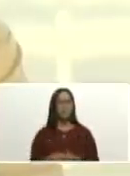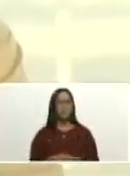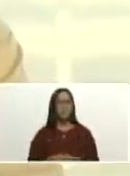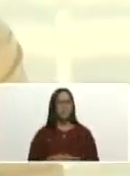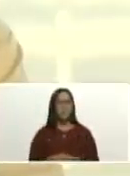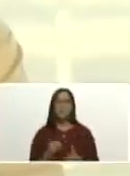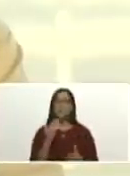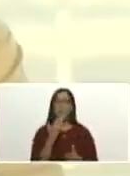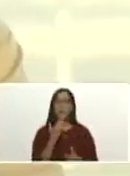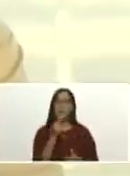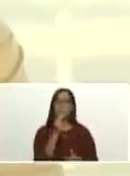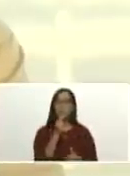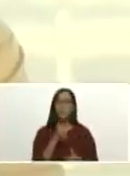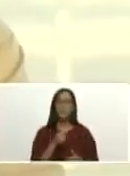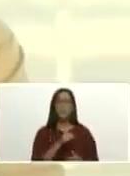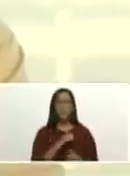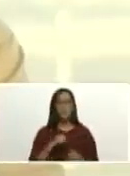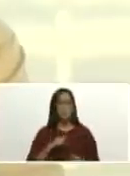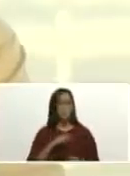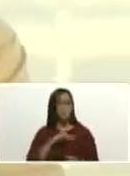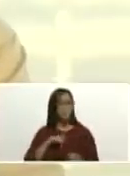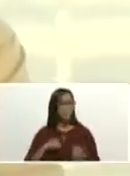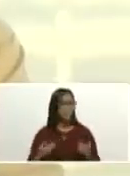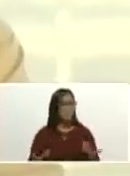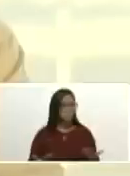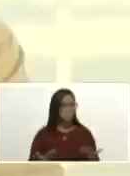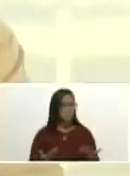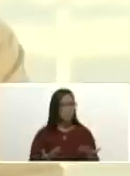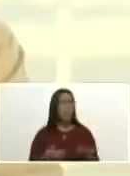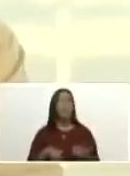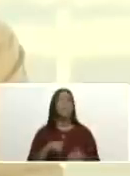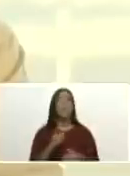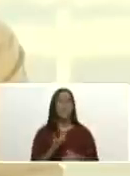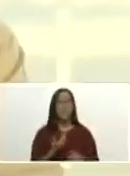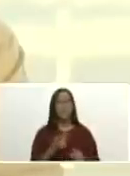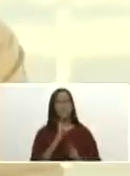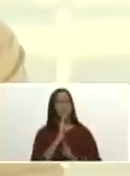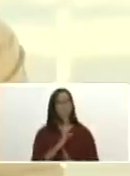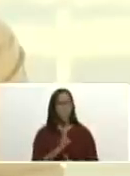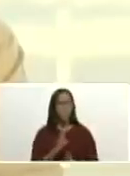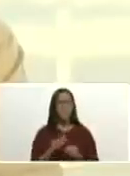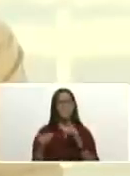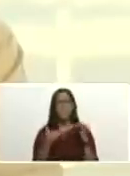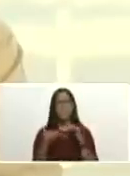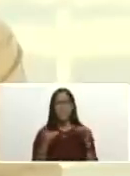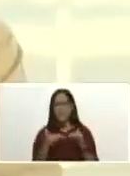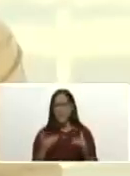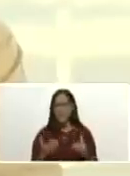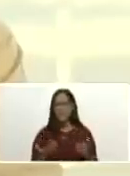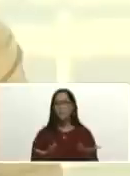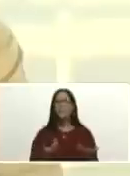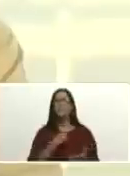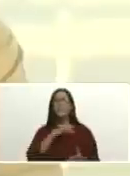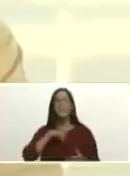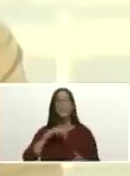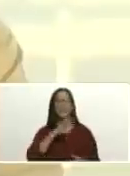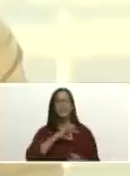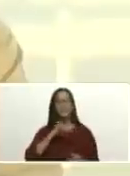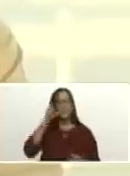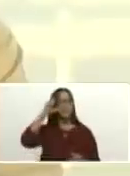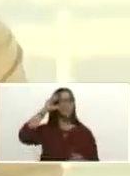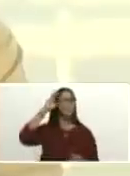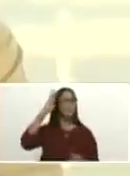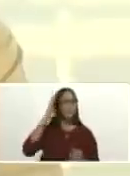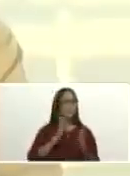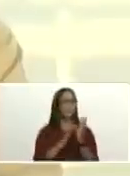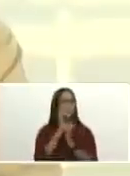alguien pregunta qué somos nosotros, podemos contestar: somos guerreros de Dios, somos guerreros de nuestro Señor Jesucristo.